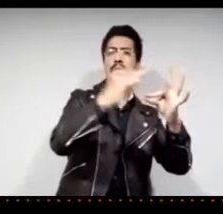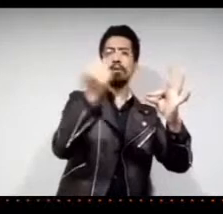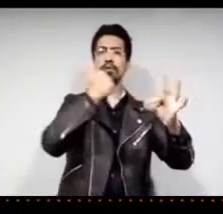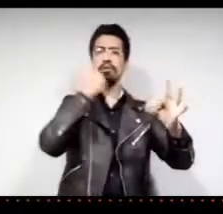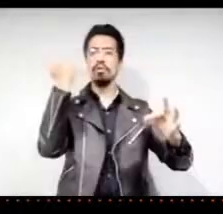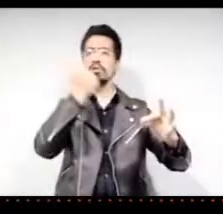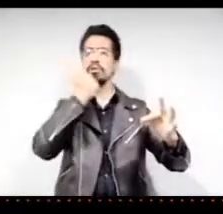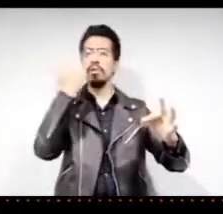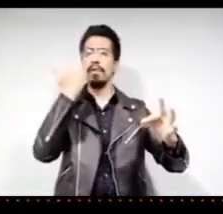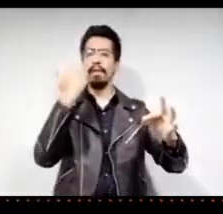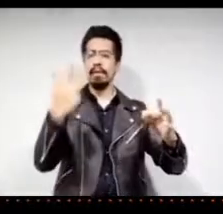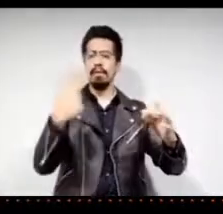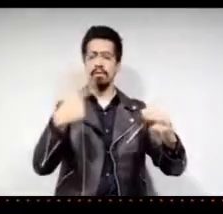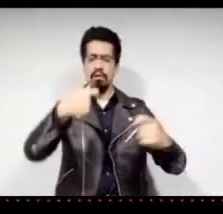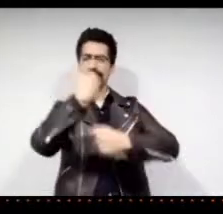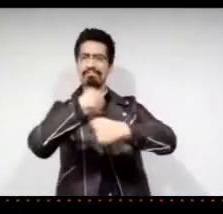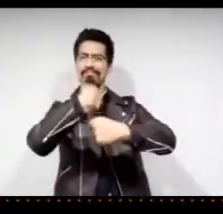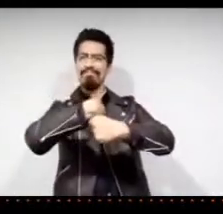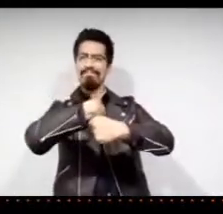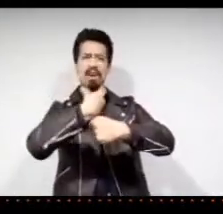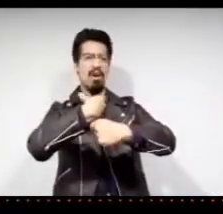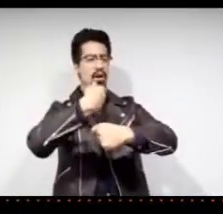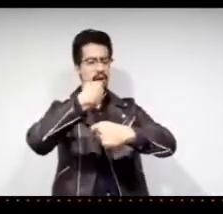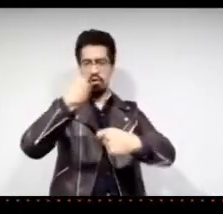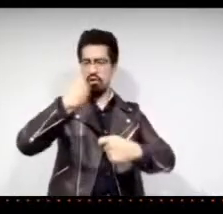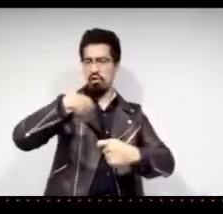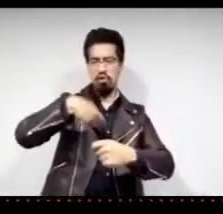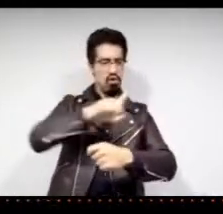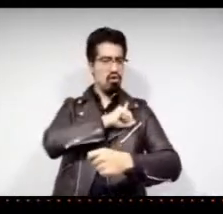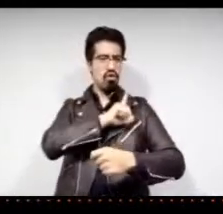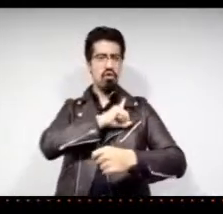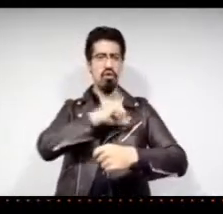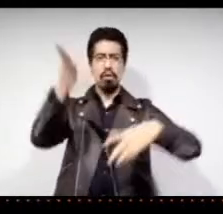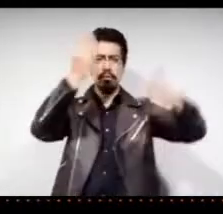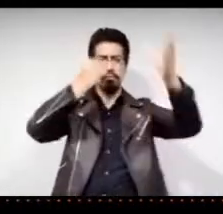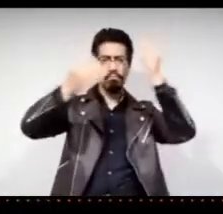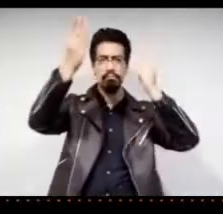y hacia el autoaprendizaje en los tiempos de